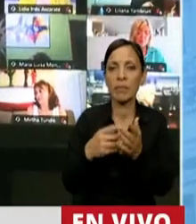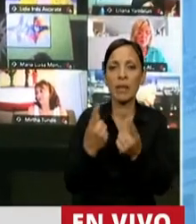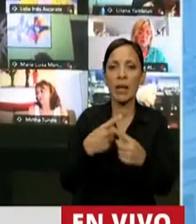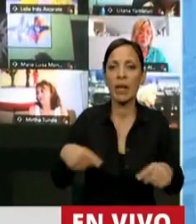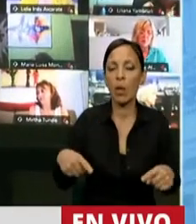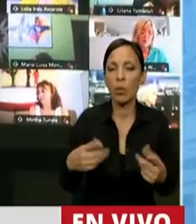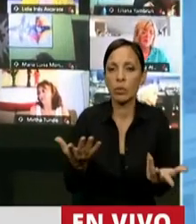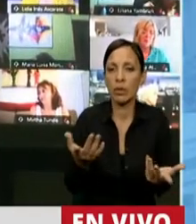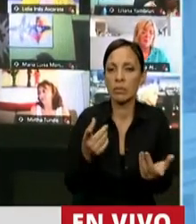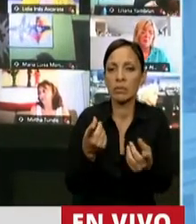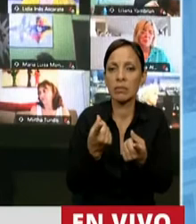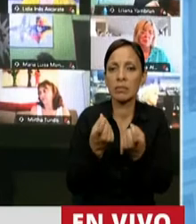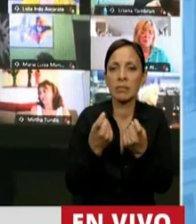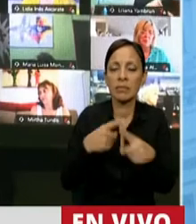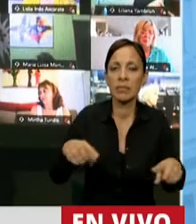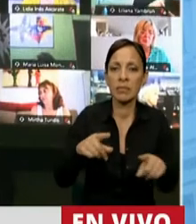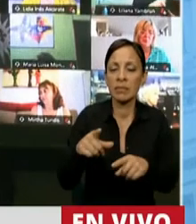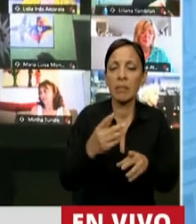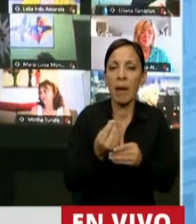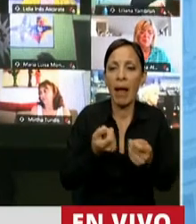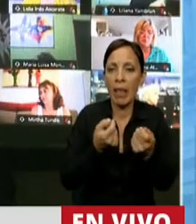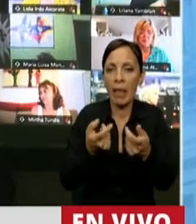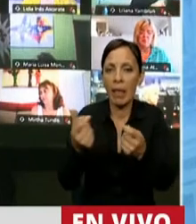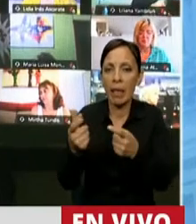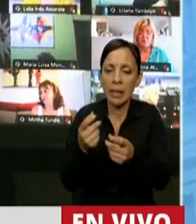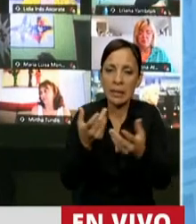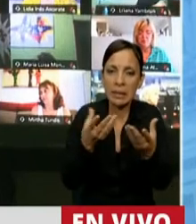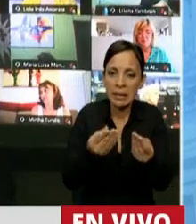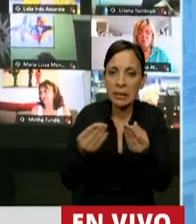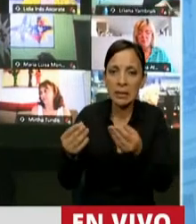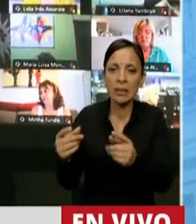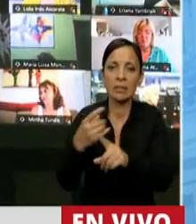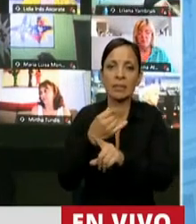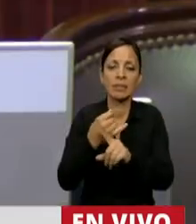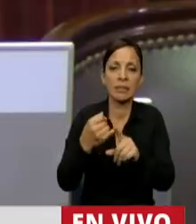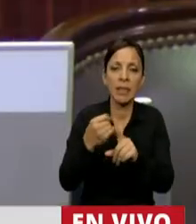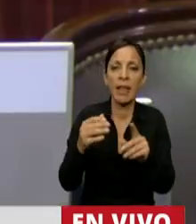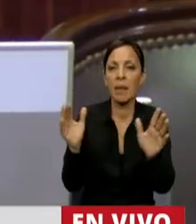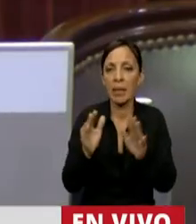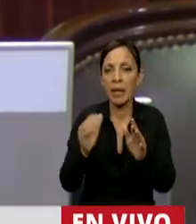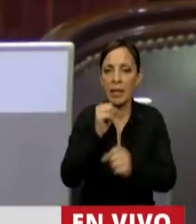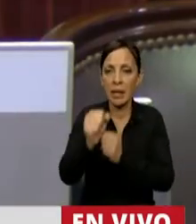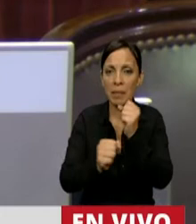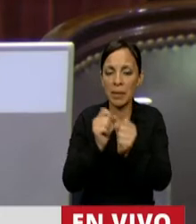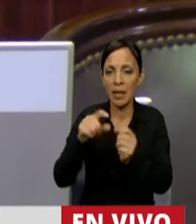para poder mantener abiertas las pequeñas y medianas empresas de la Ciudad de Buenos Aires.